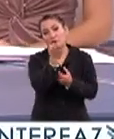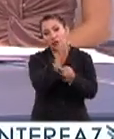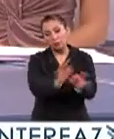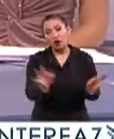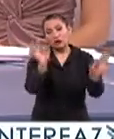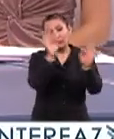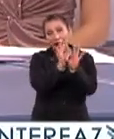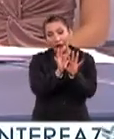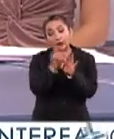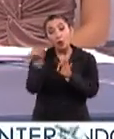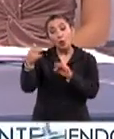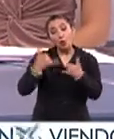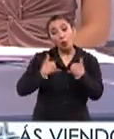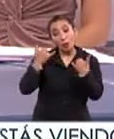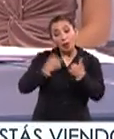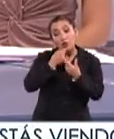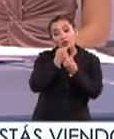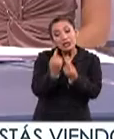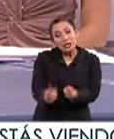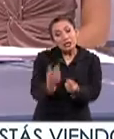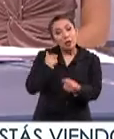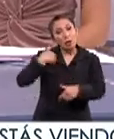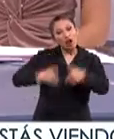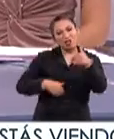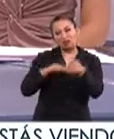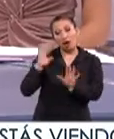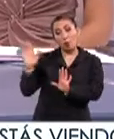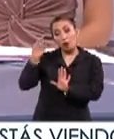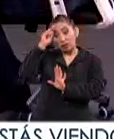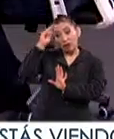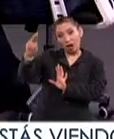importante que a un joven, a un niño, no se le moleste por